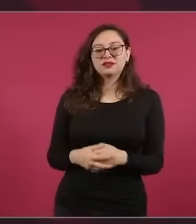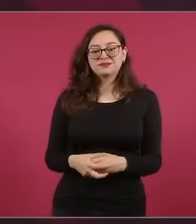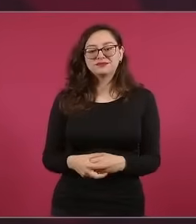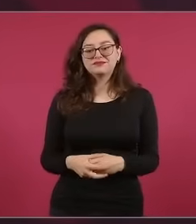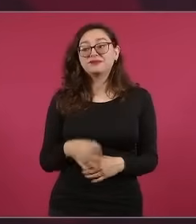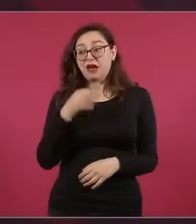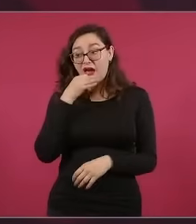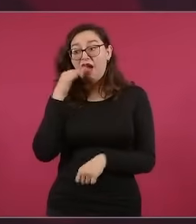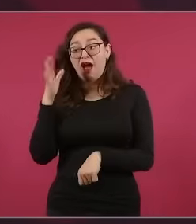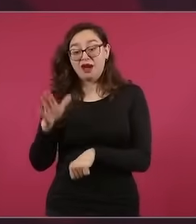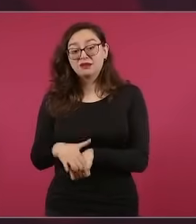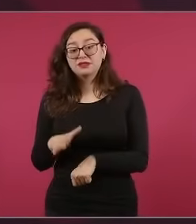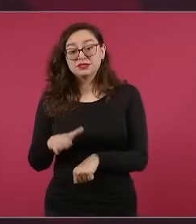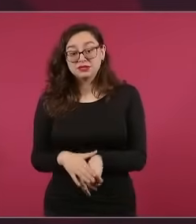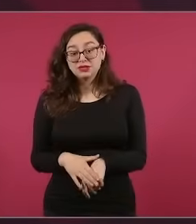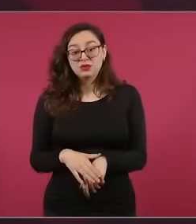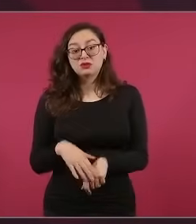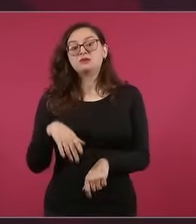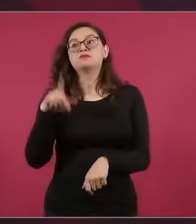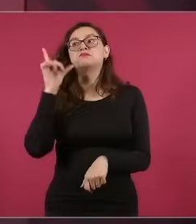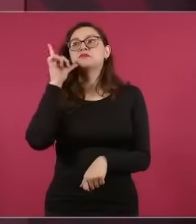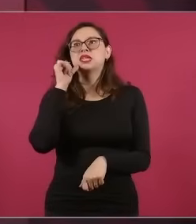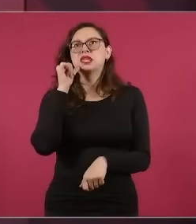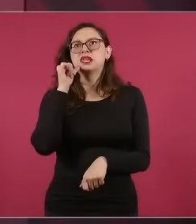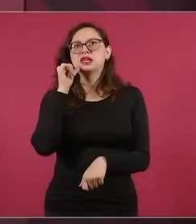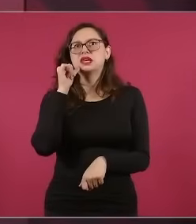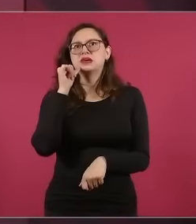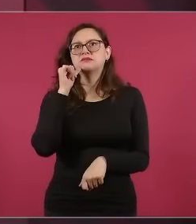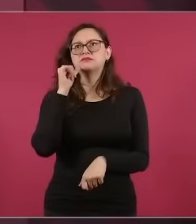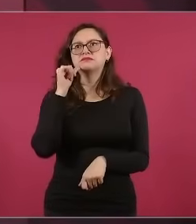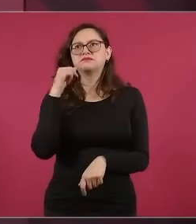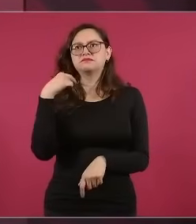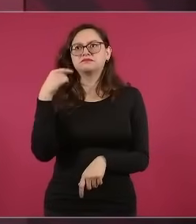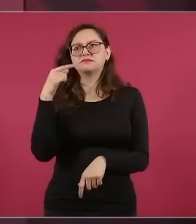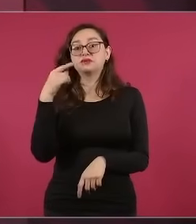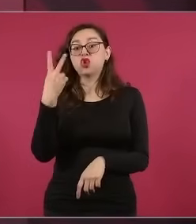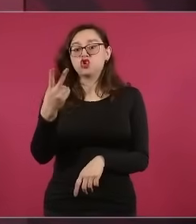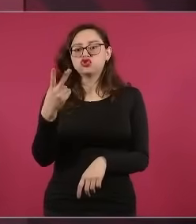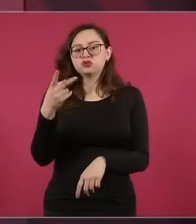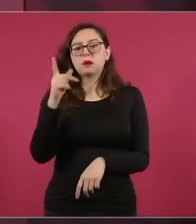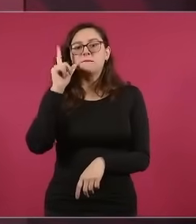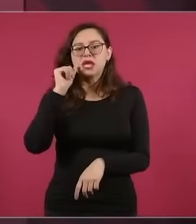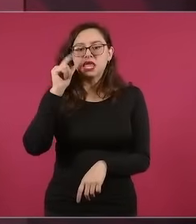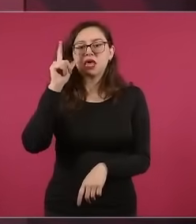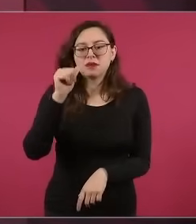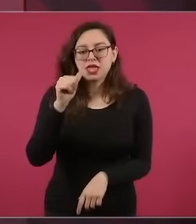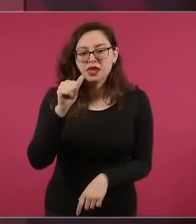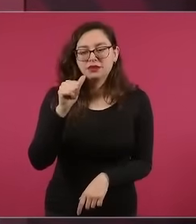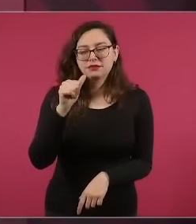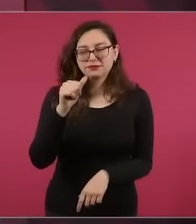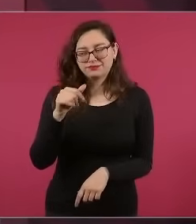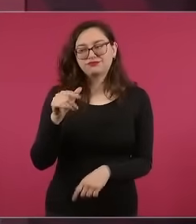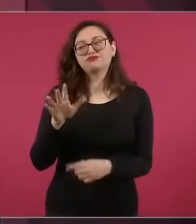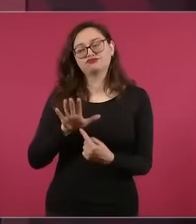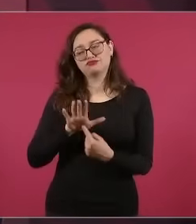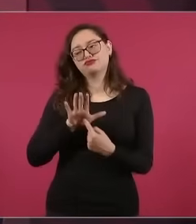mañana vamos a dar a conocer lo que han recibido esta fundación